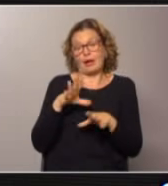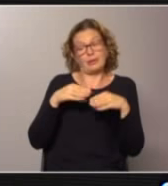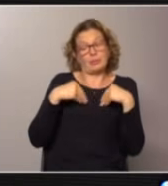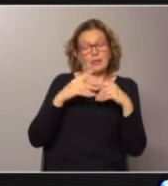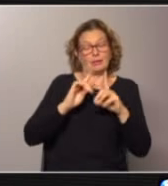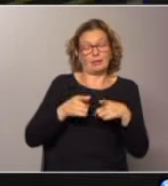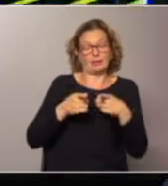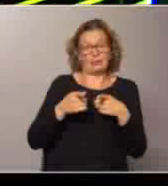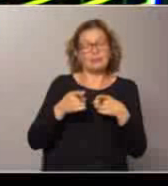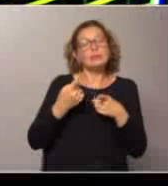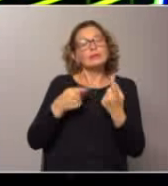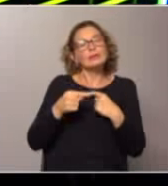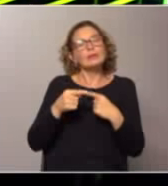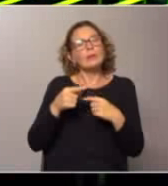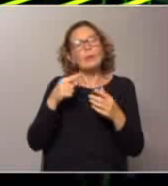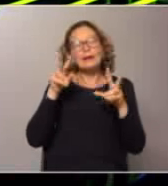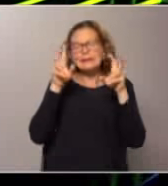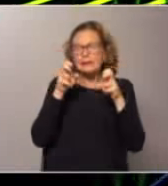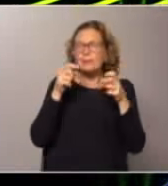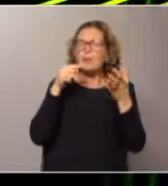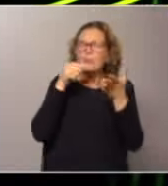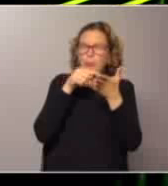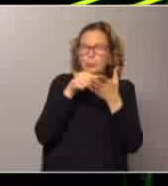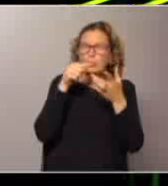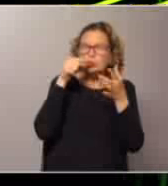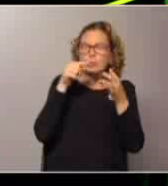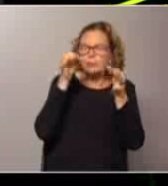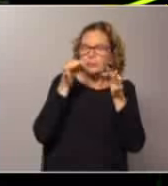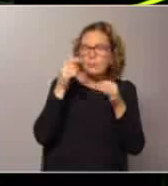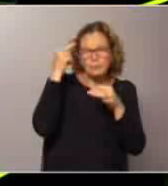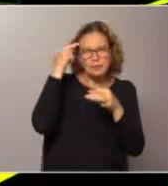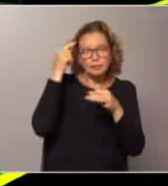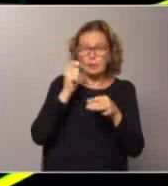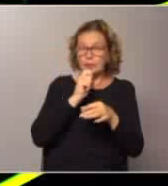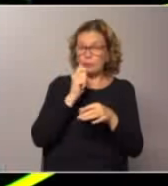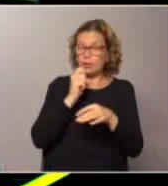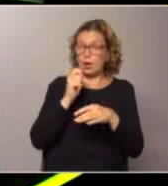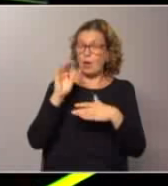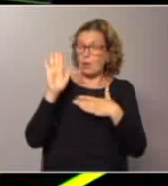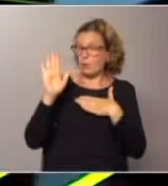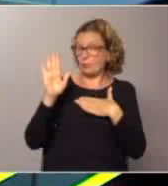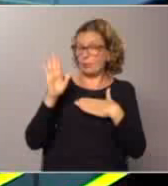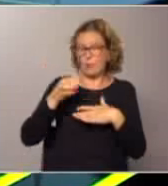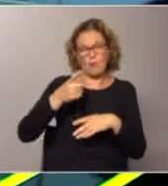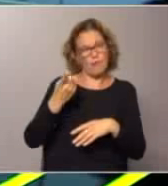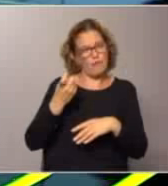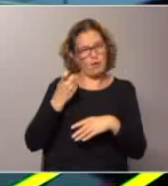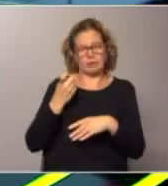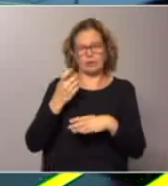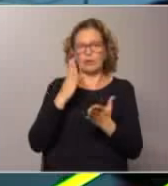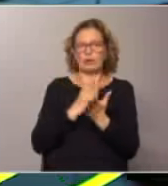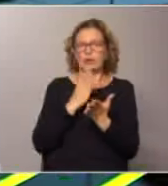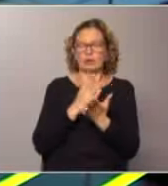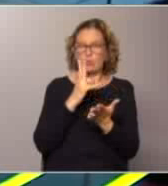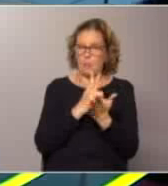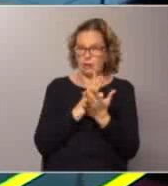ahora sobre el tema puntual yo creo que los periodistas tenemos un compromiso muy fuerte tenemos que tener un compromiso muy fuerte con los derechos humanos